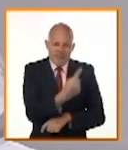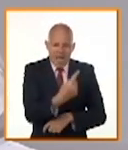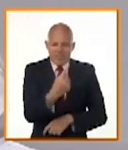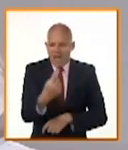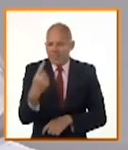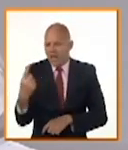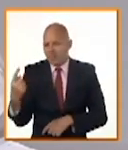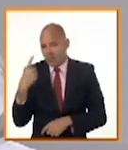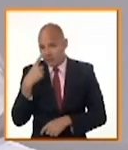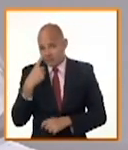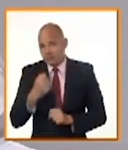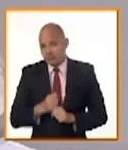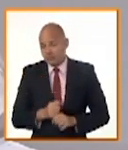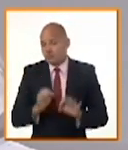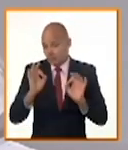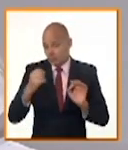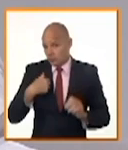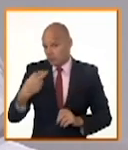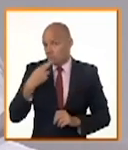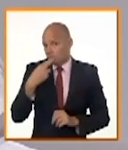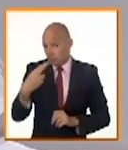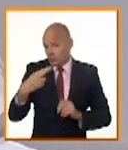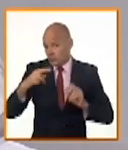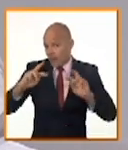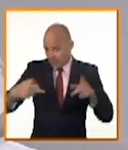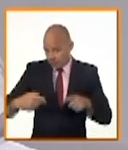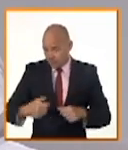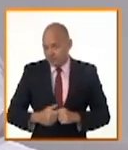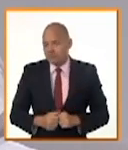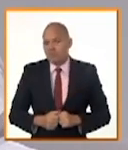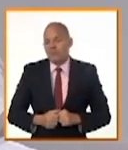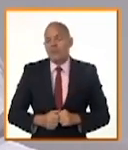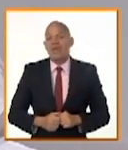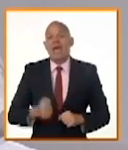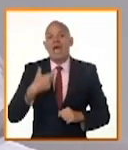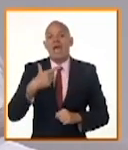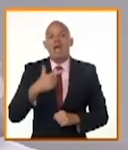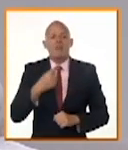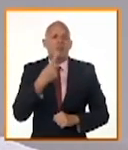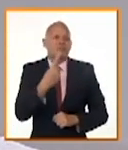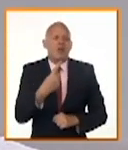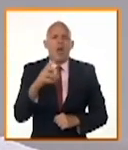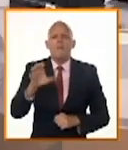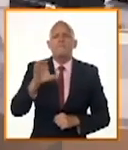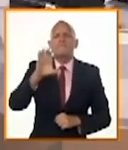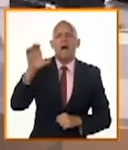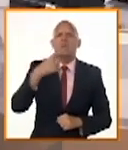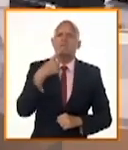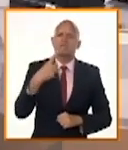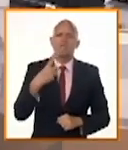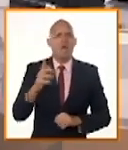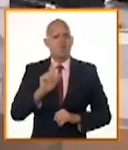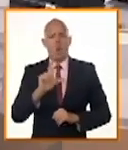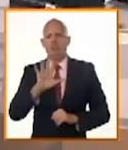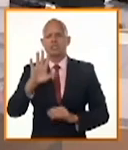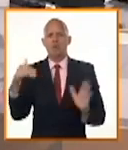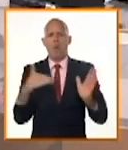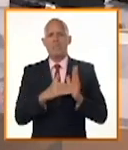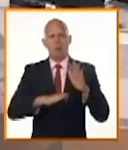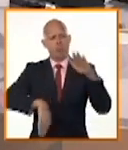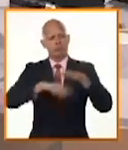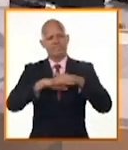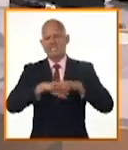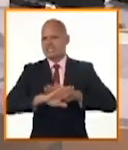5.000 pesos que está en la resolución solamente es para los actores económicos bueno el actor económico